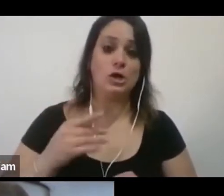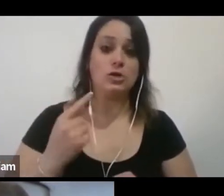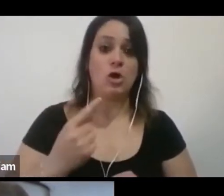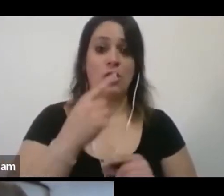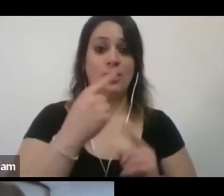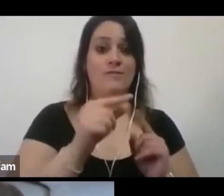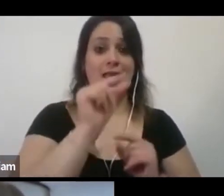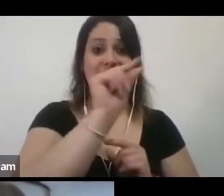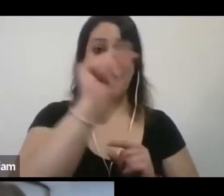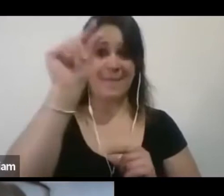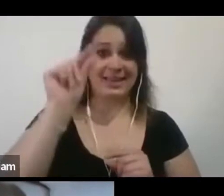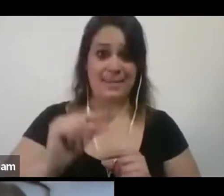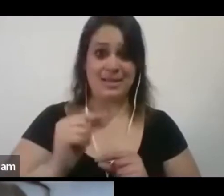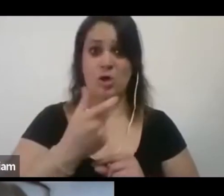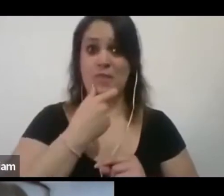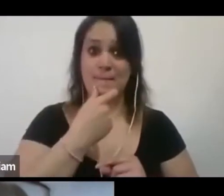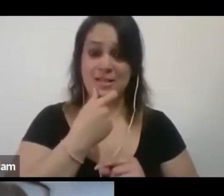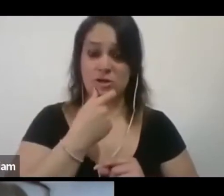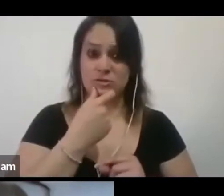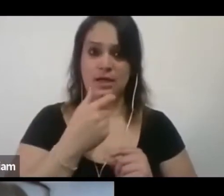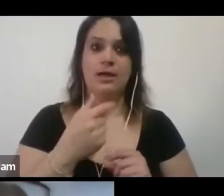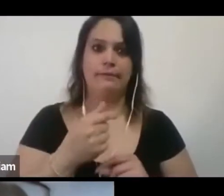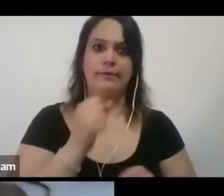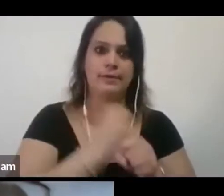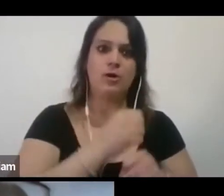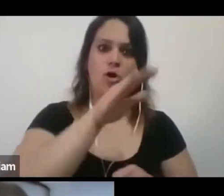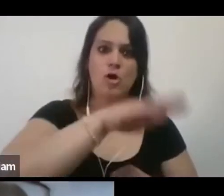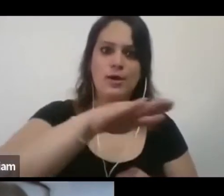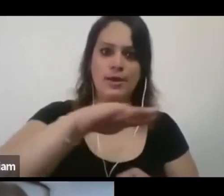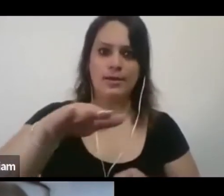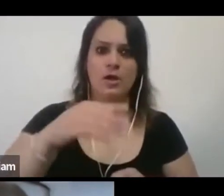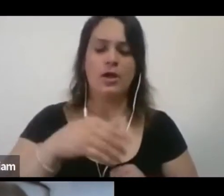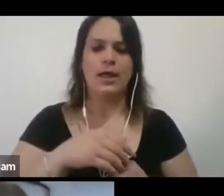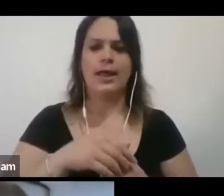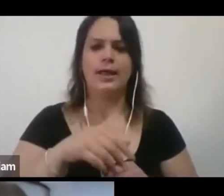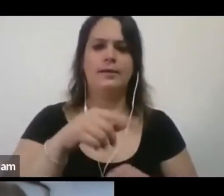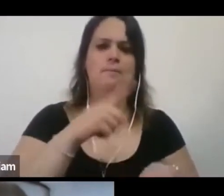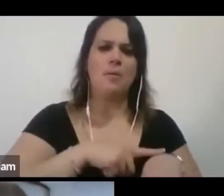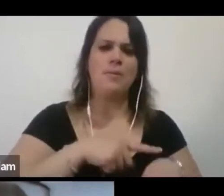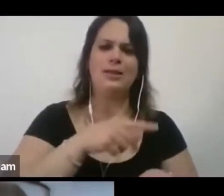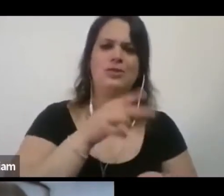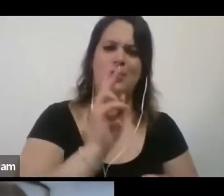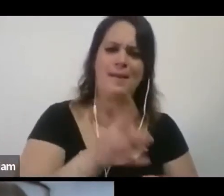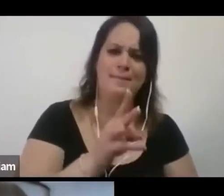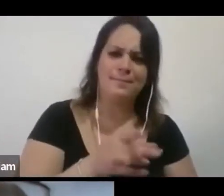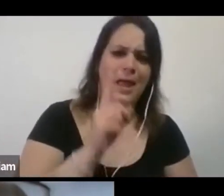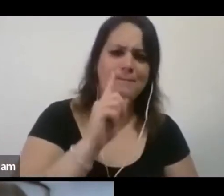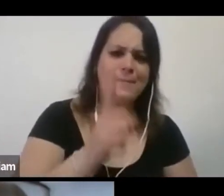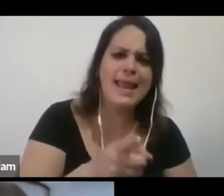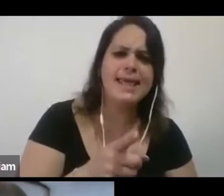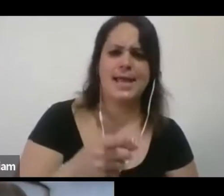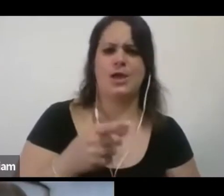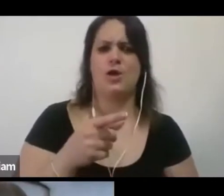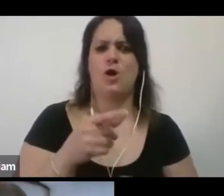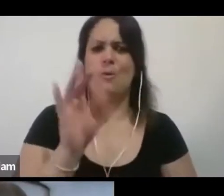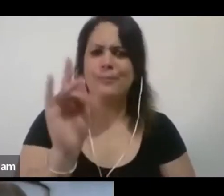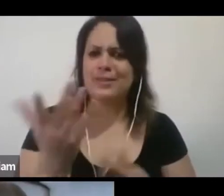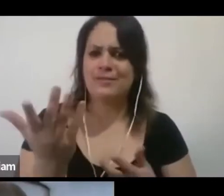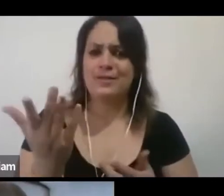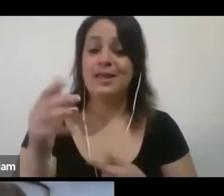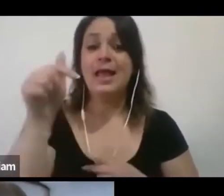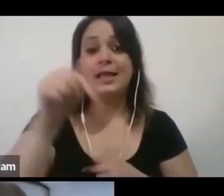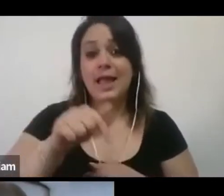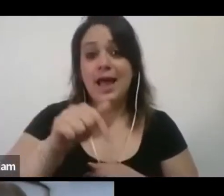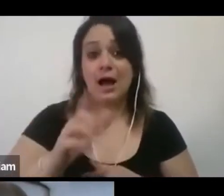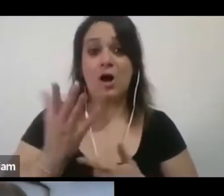provincia trabajando con niños en situaciones de riesgo y de vulnerabilidad, donde hoy me encuentro en un